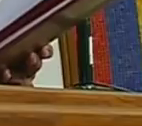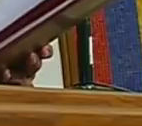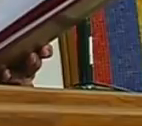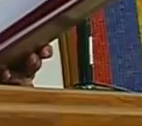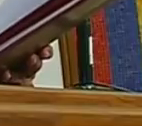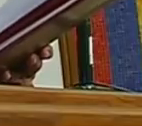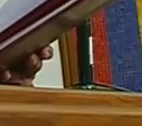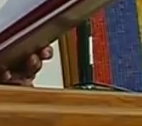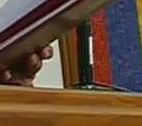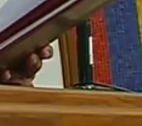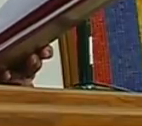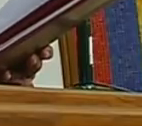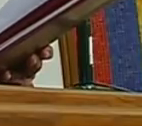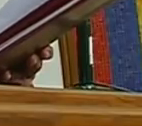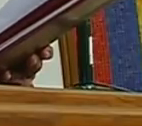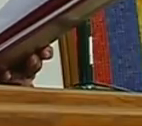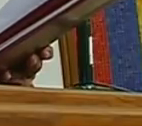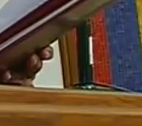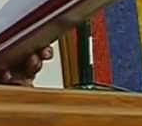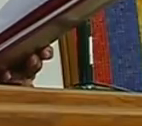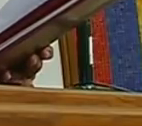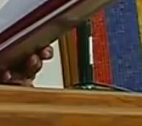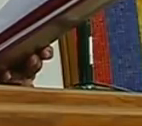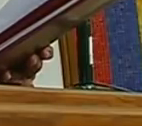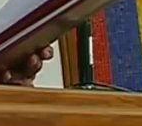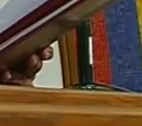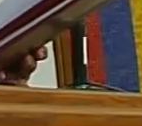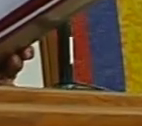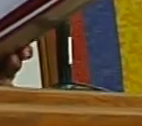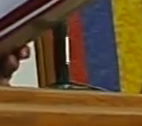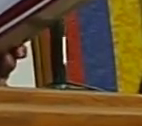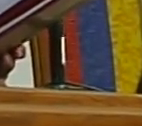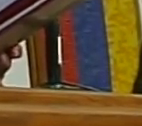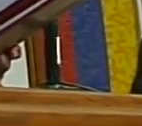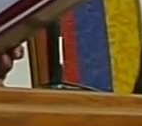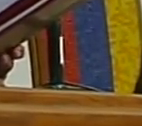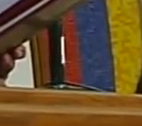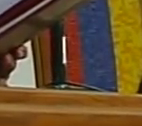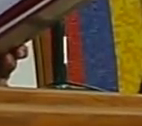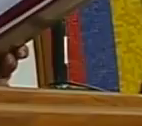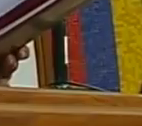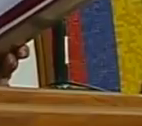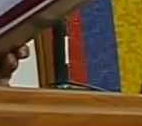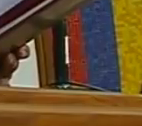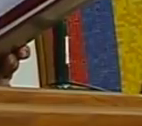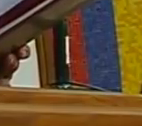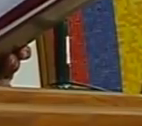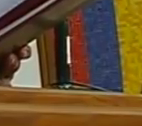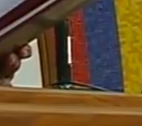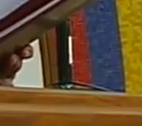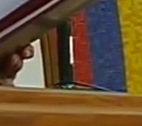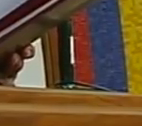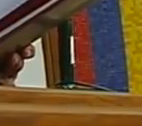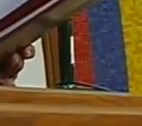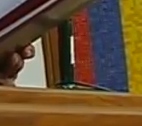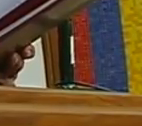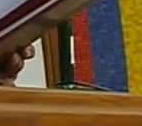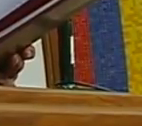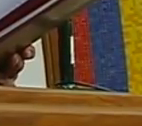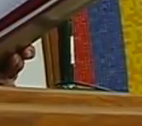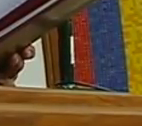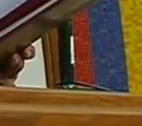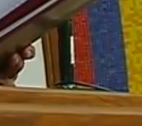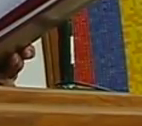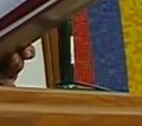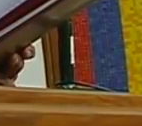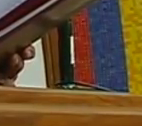Por ser este acto un registro sucinto de lo acontecido en el hemiciclo protocolar de la Asamblea Nacional Constituyente, se ordena anexar a la misma la